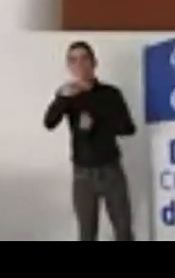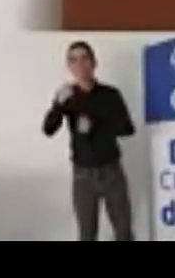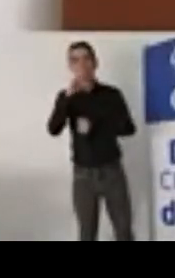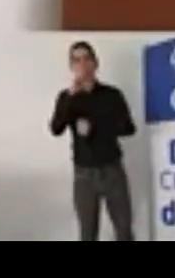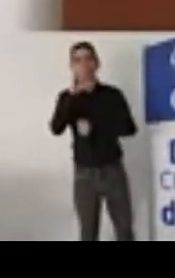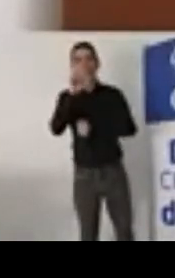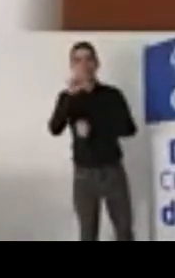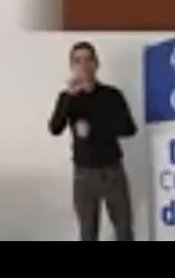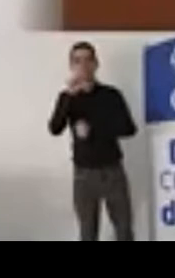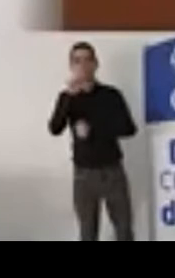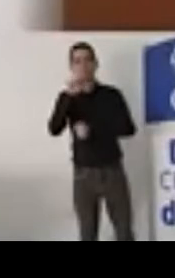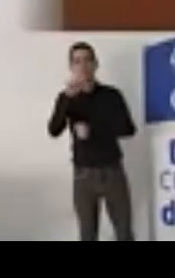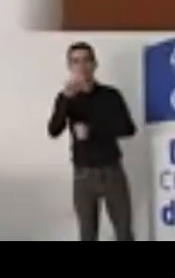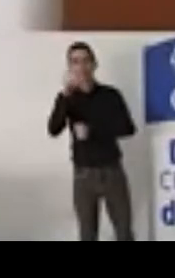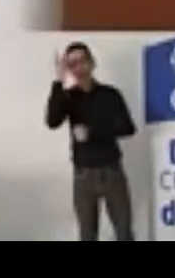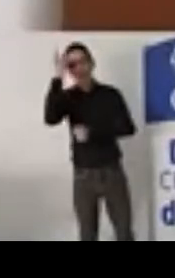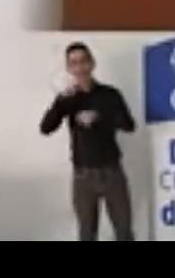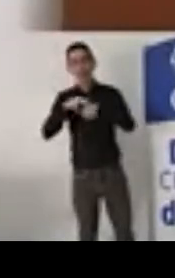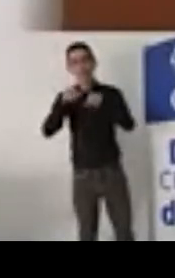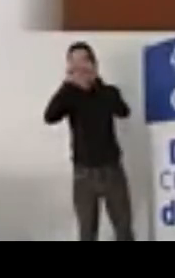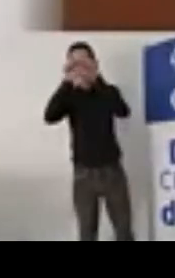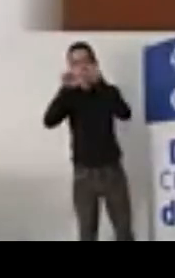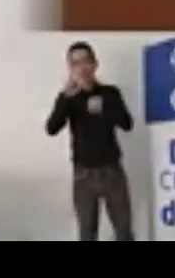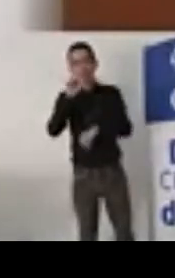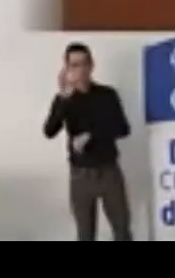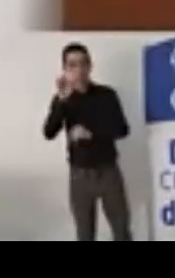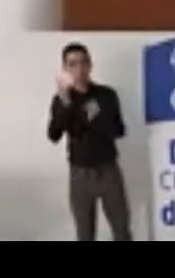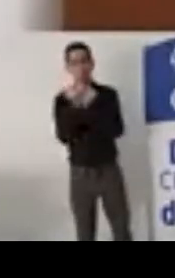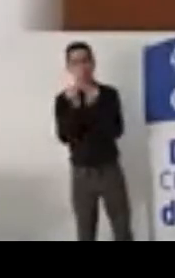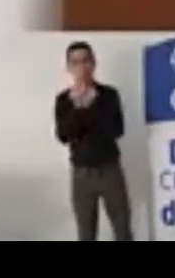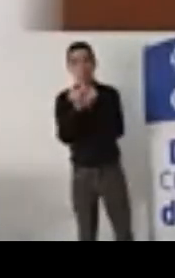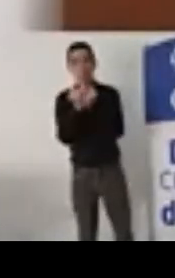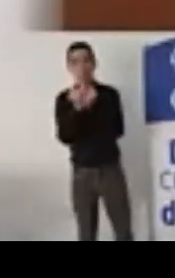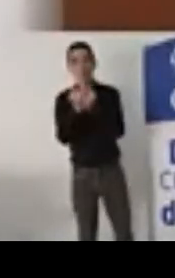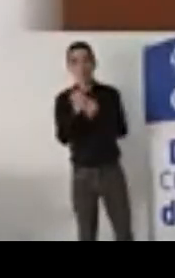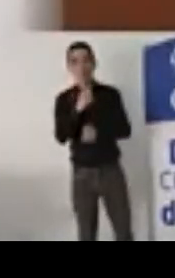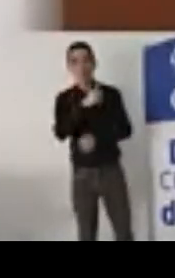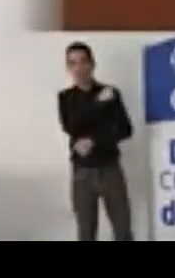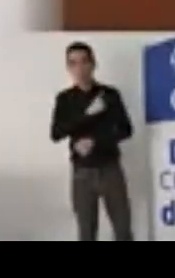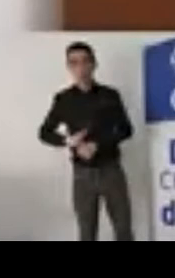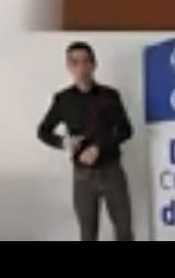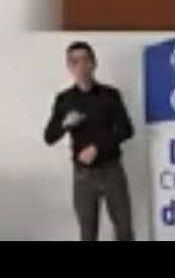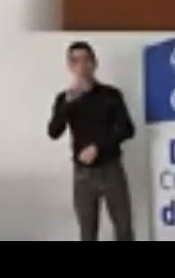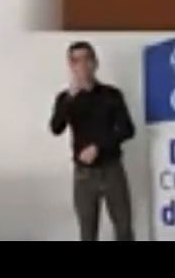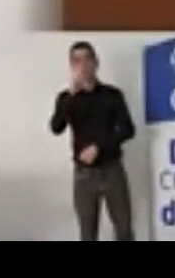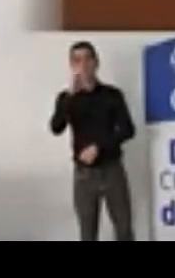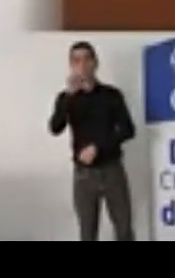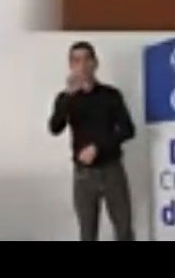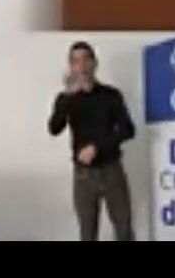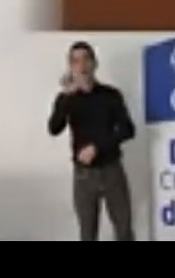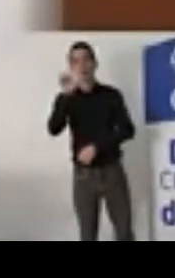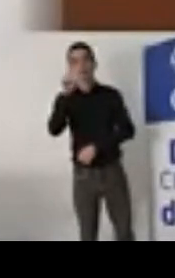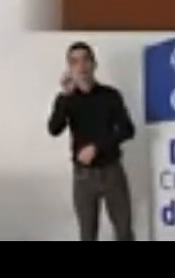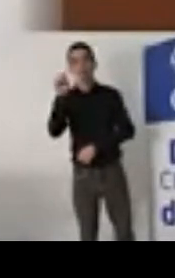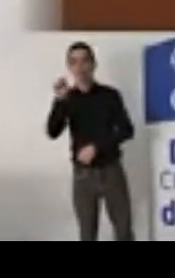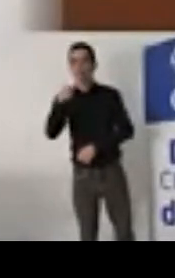del DIF, y también al señor alcalde, el señor Héctor López Santillana. Pues en nombre del señor